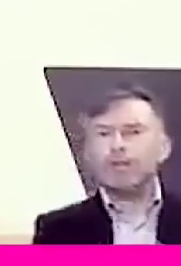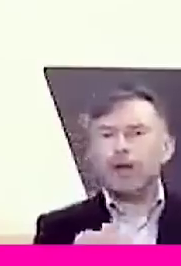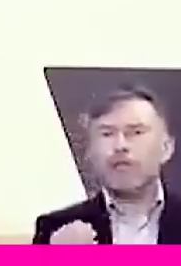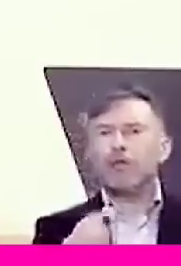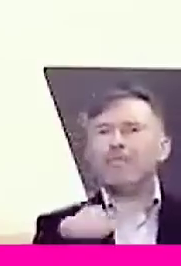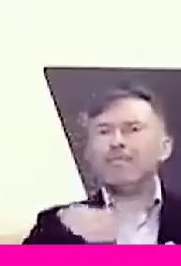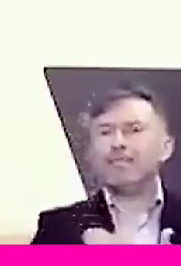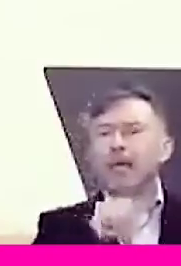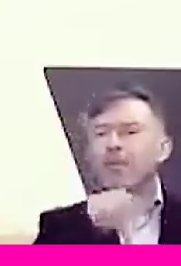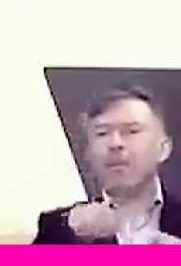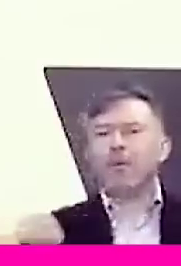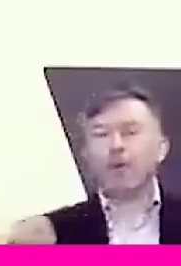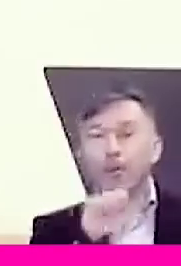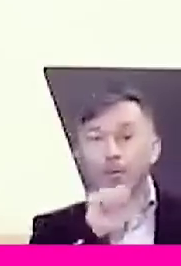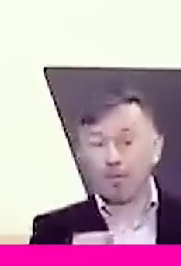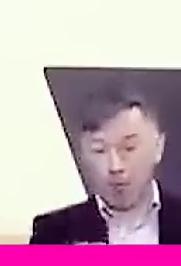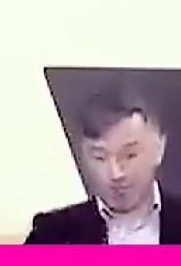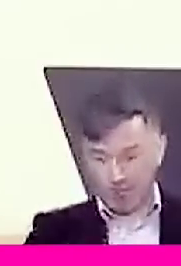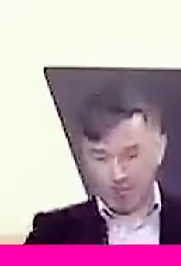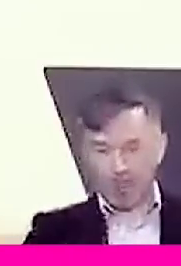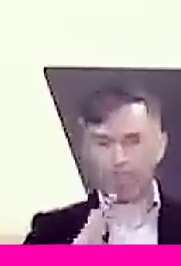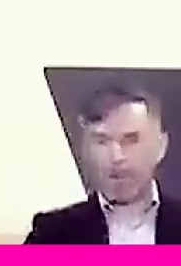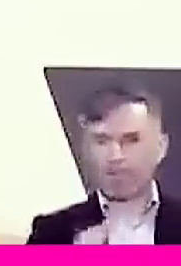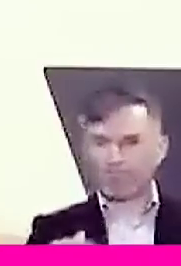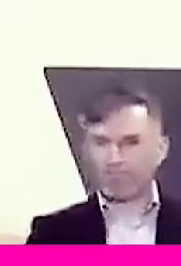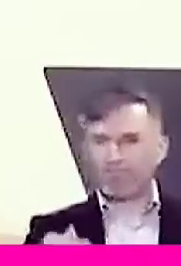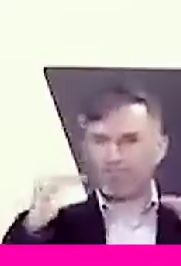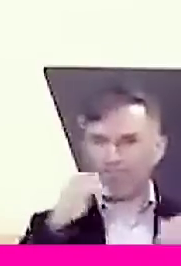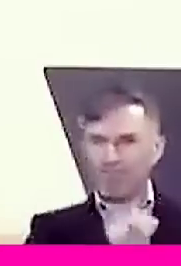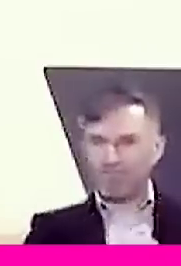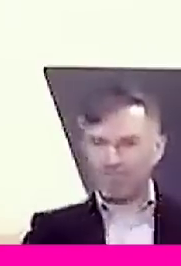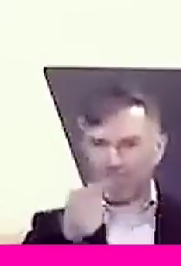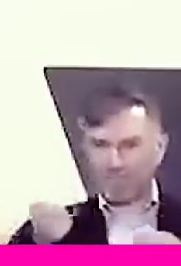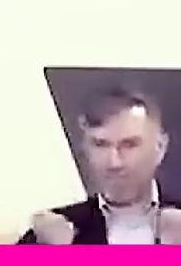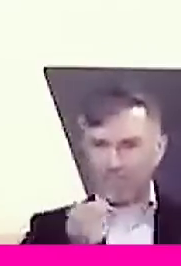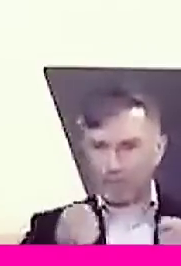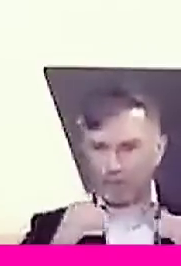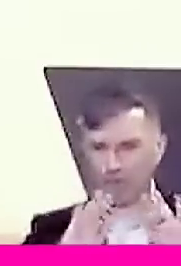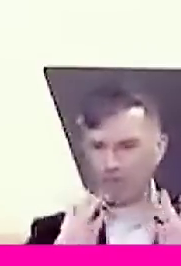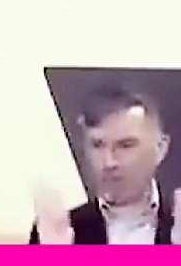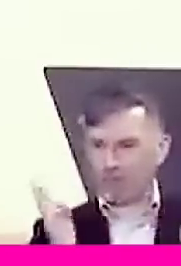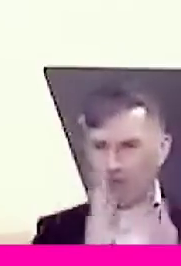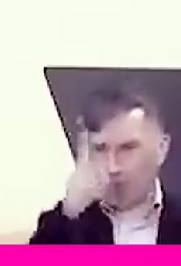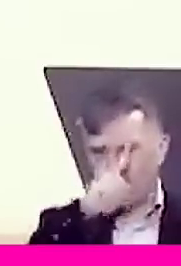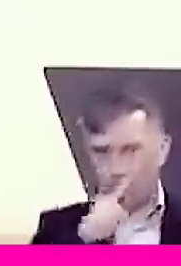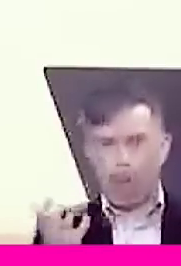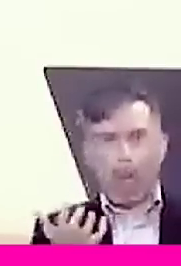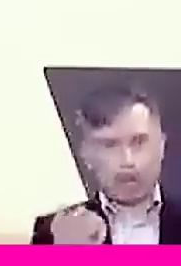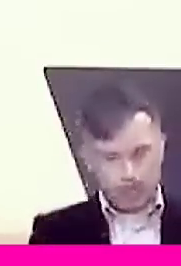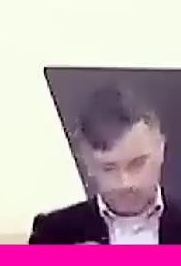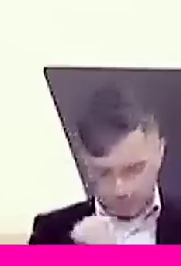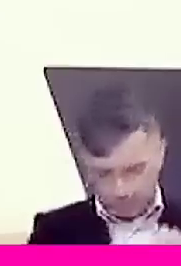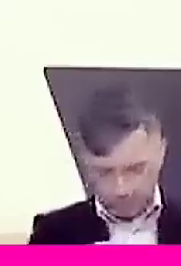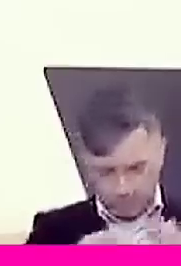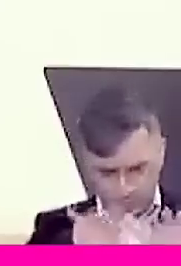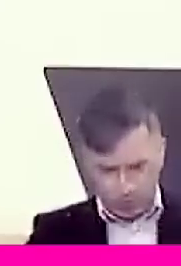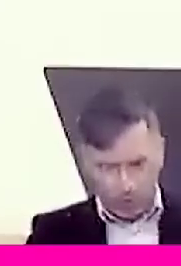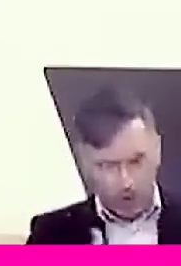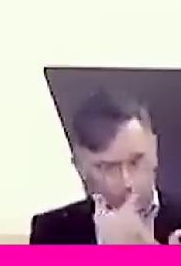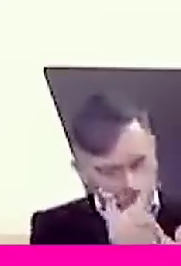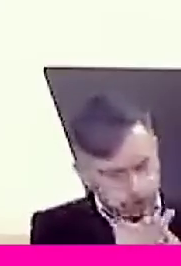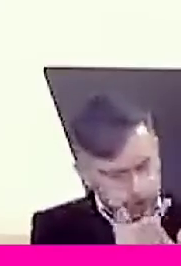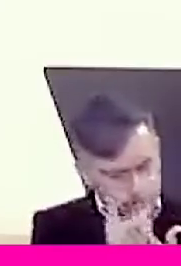las y los consejeros que integran este órgano máximo de dirección la reforma propuesta carece de los diagnósticos e información más